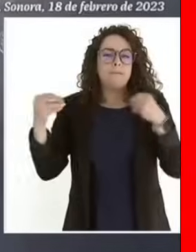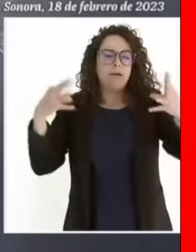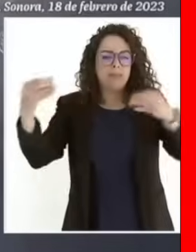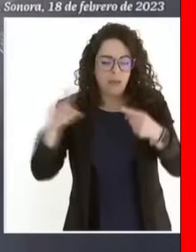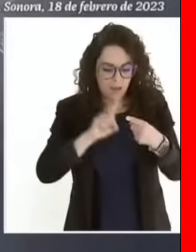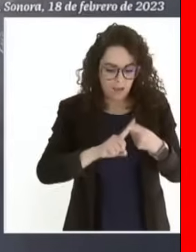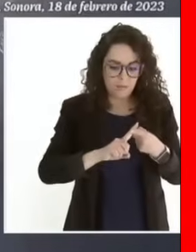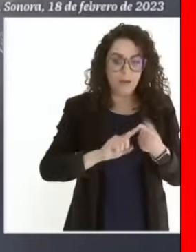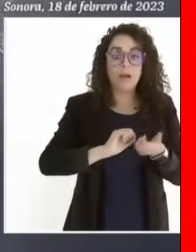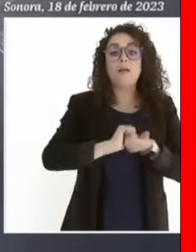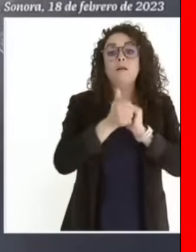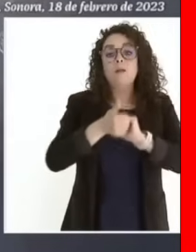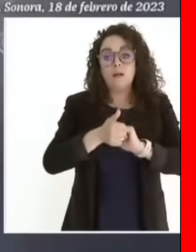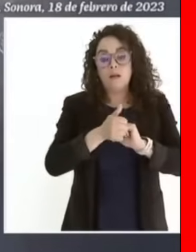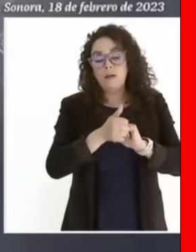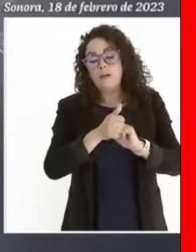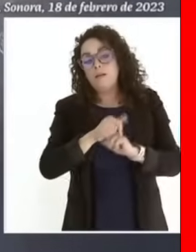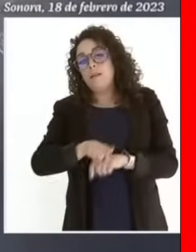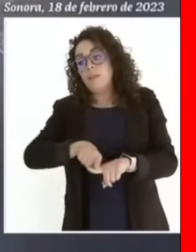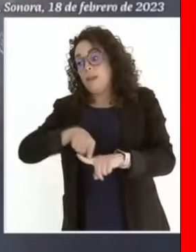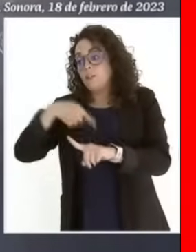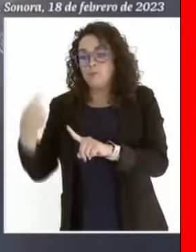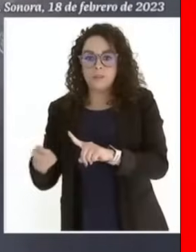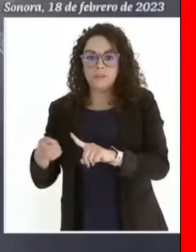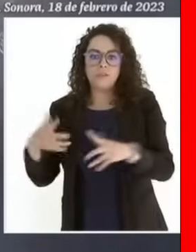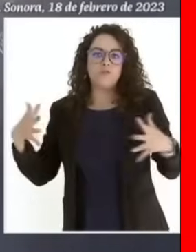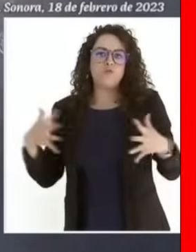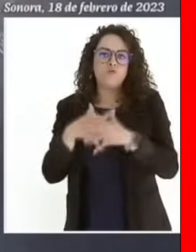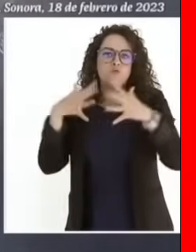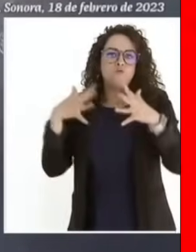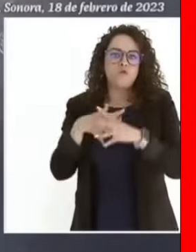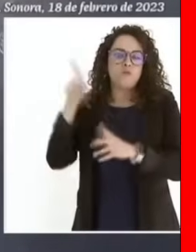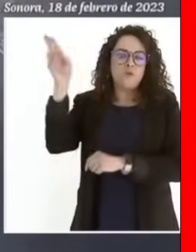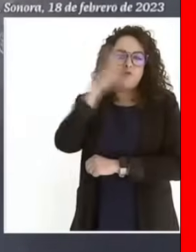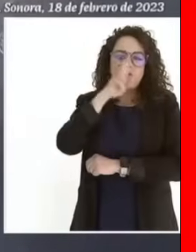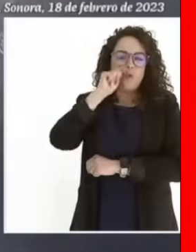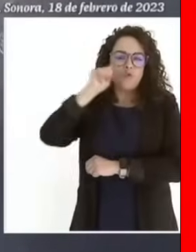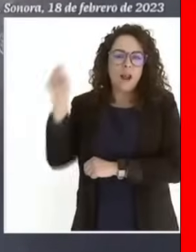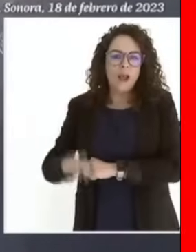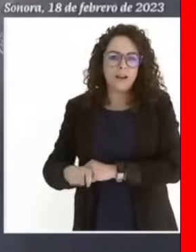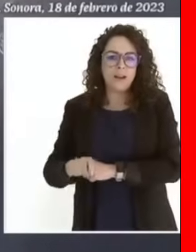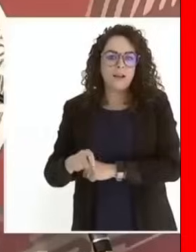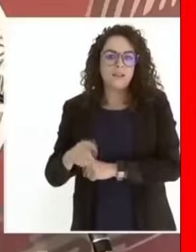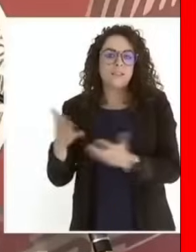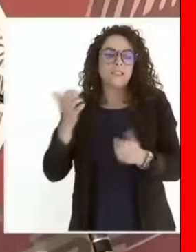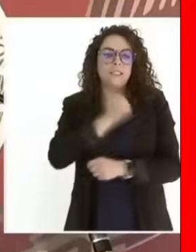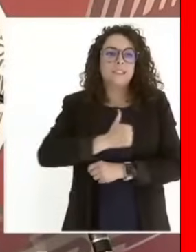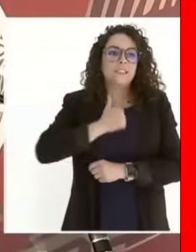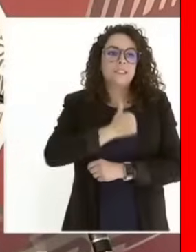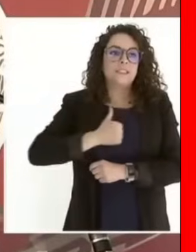Rusia y Ucrania y empezaron a escasear los chips eh Ya no